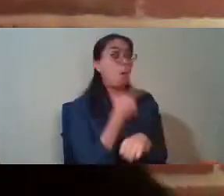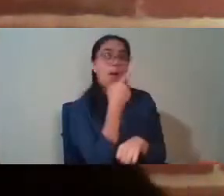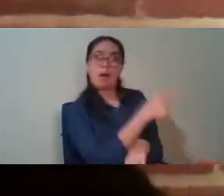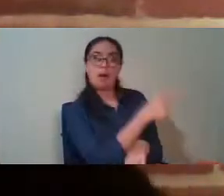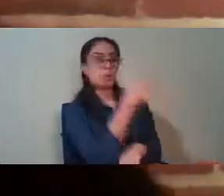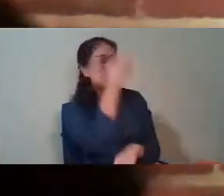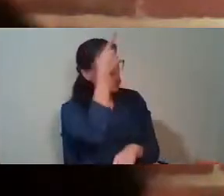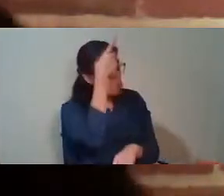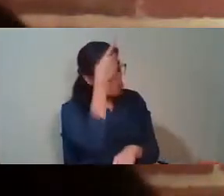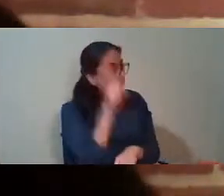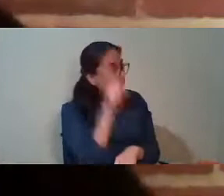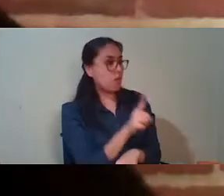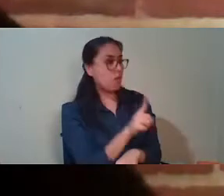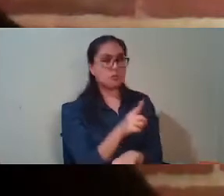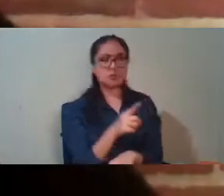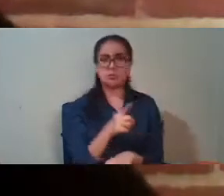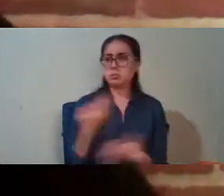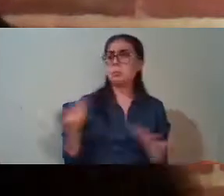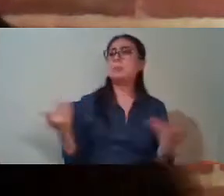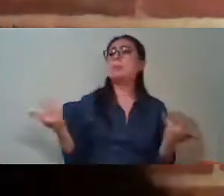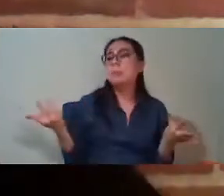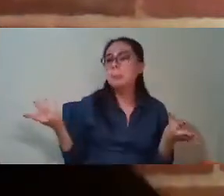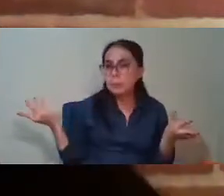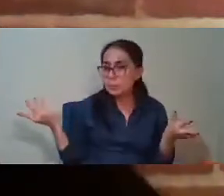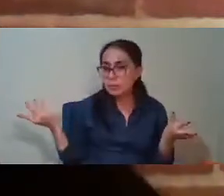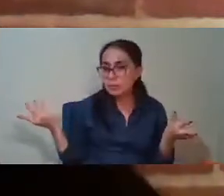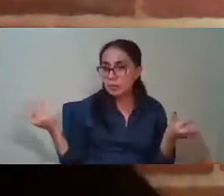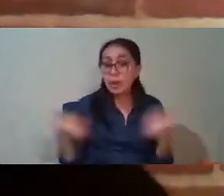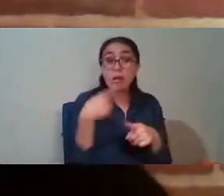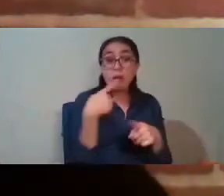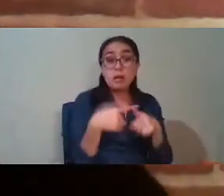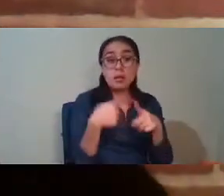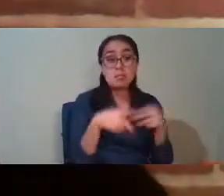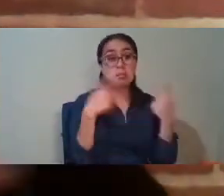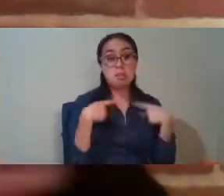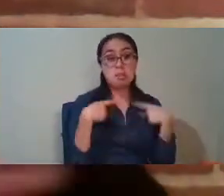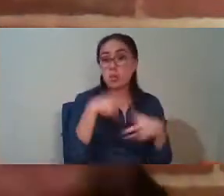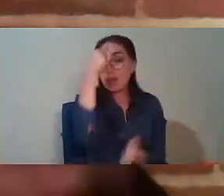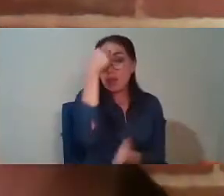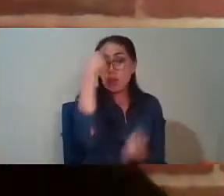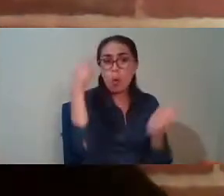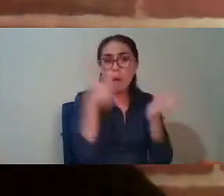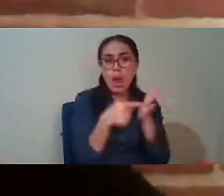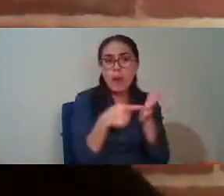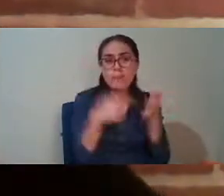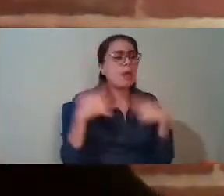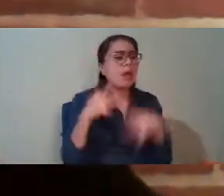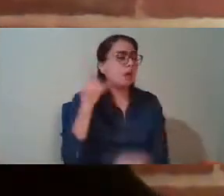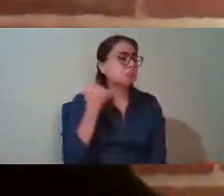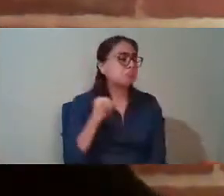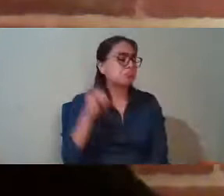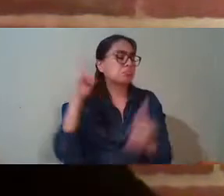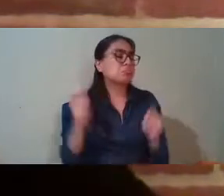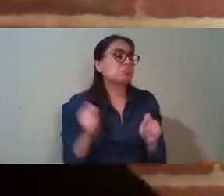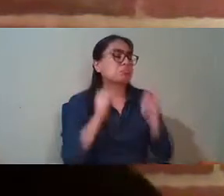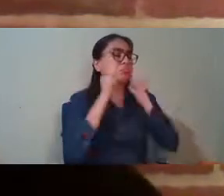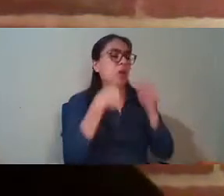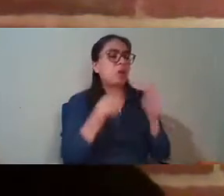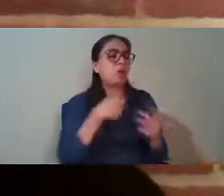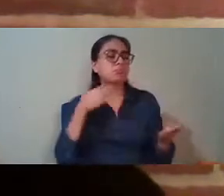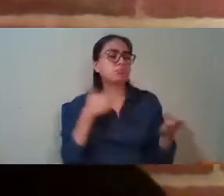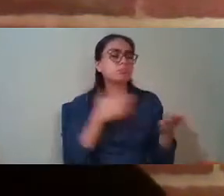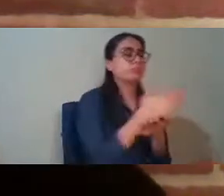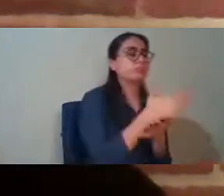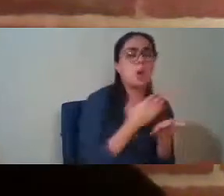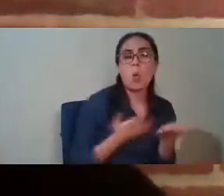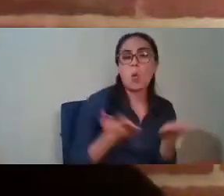otro. ¿Y esto qué tiene que ver? Y quien no cree simplemente pasa y para él no existe la propiedad.